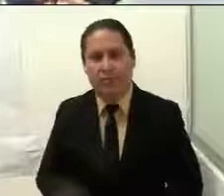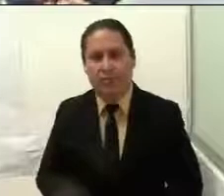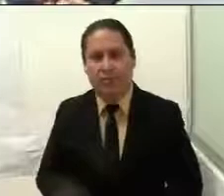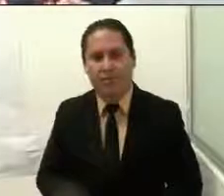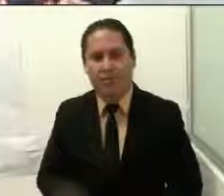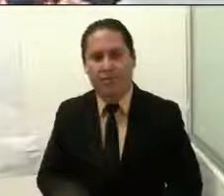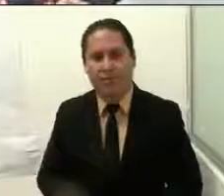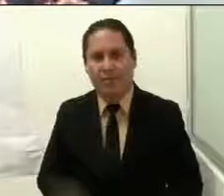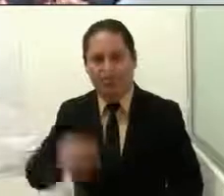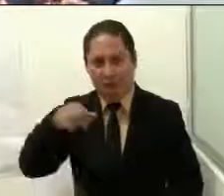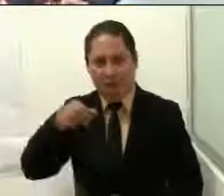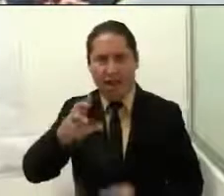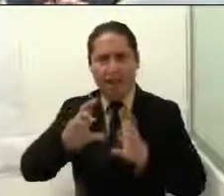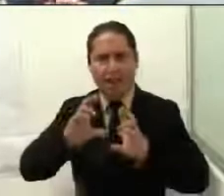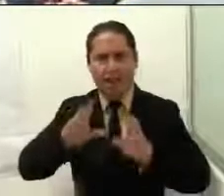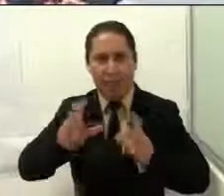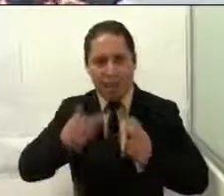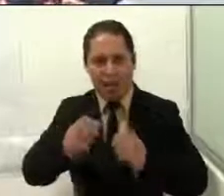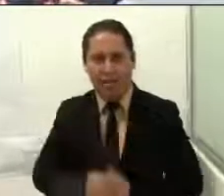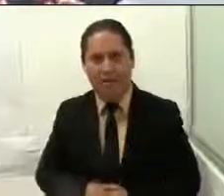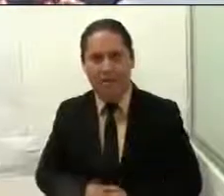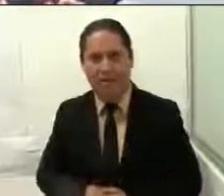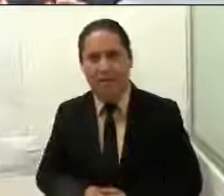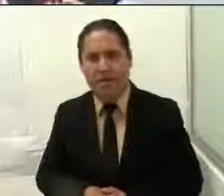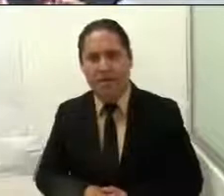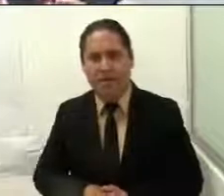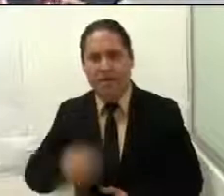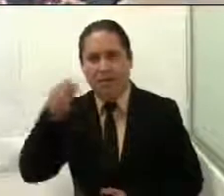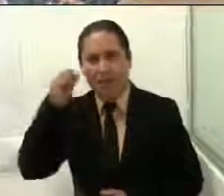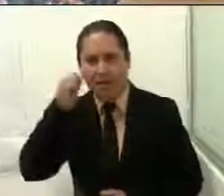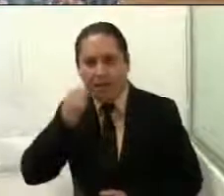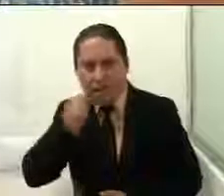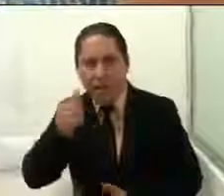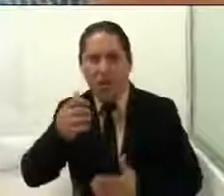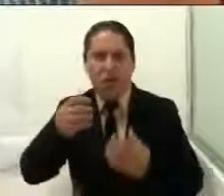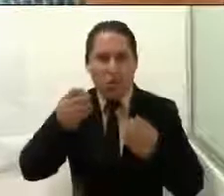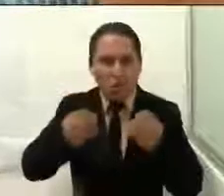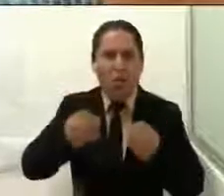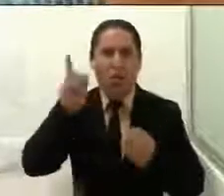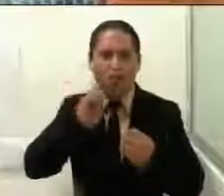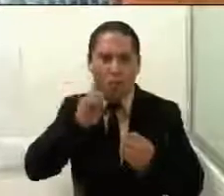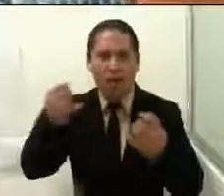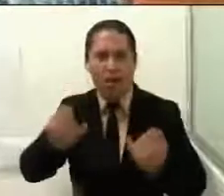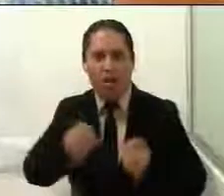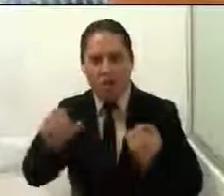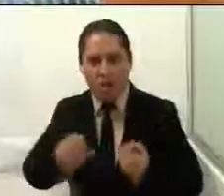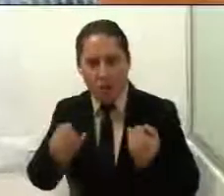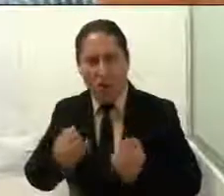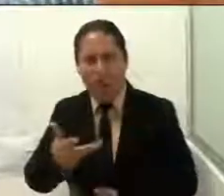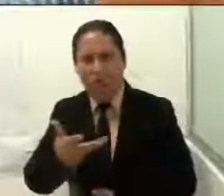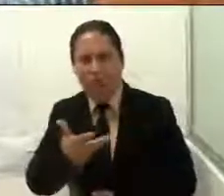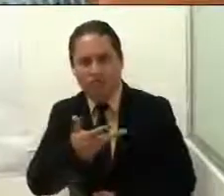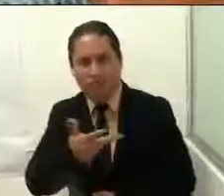campo chiapaneco no puede entenderse sin la participación de las mujeres y los jóvenes ya que por ser nuestra entidad